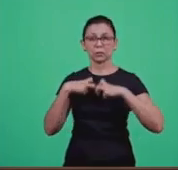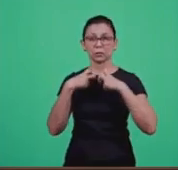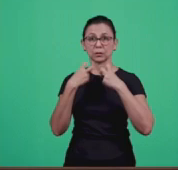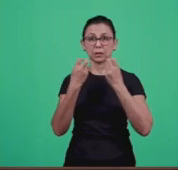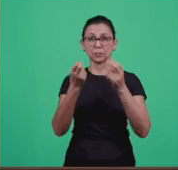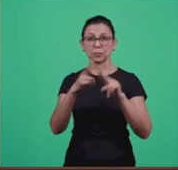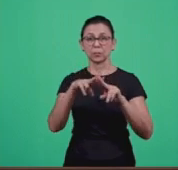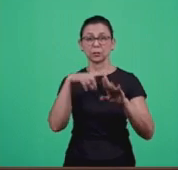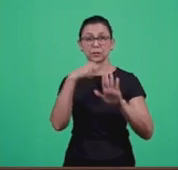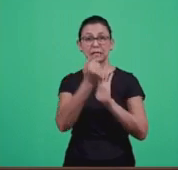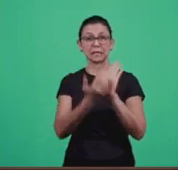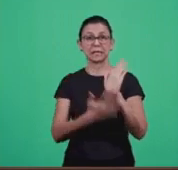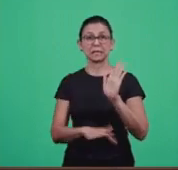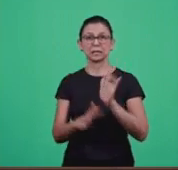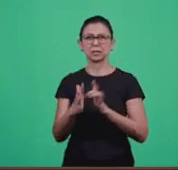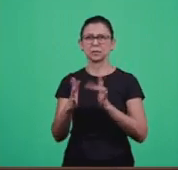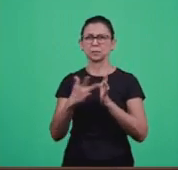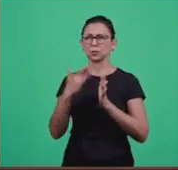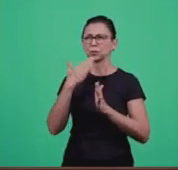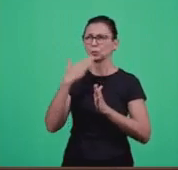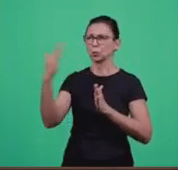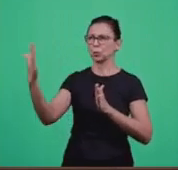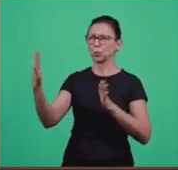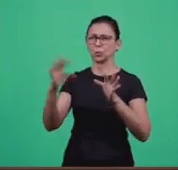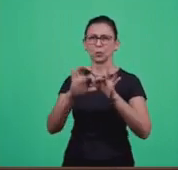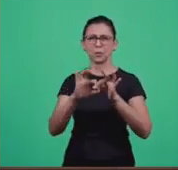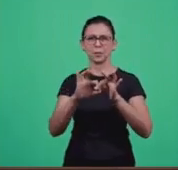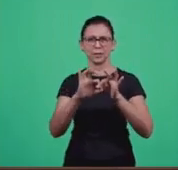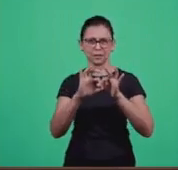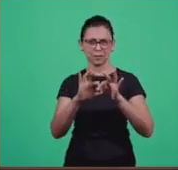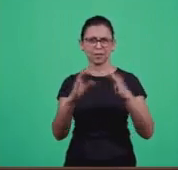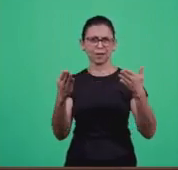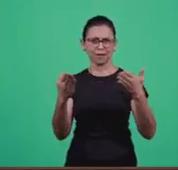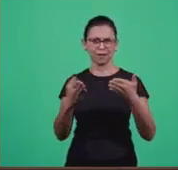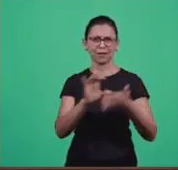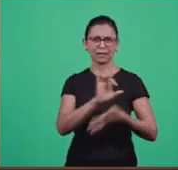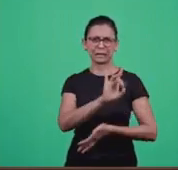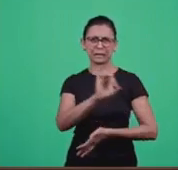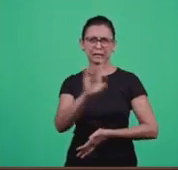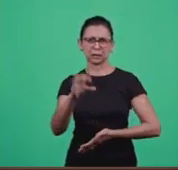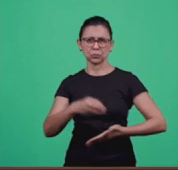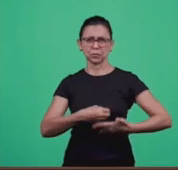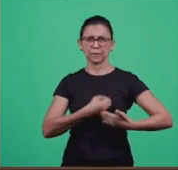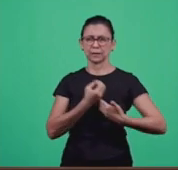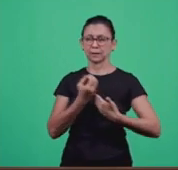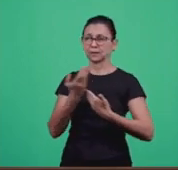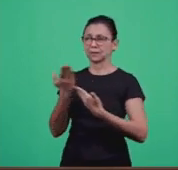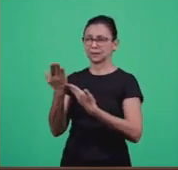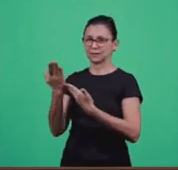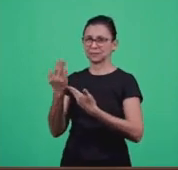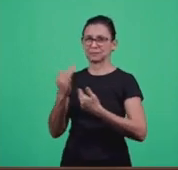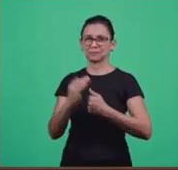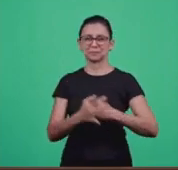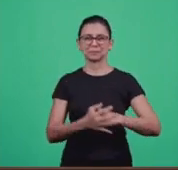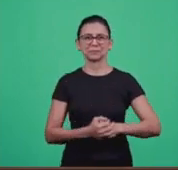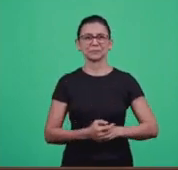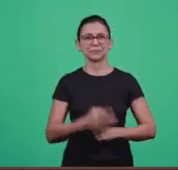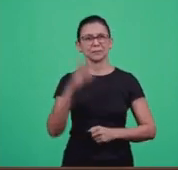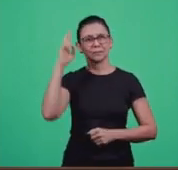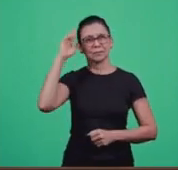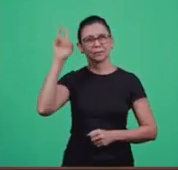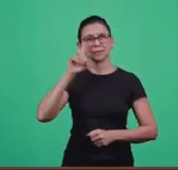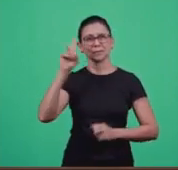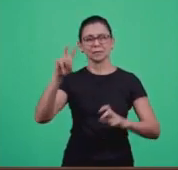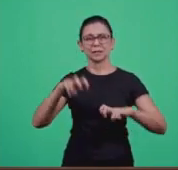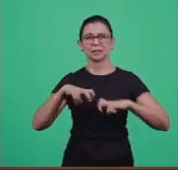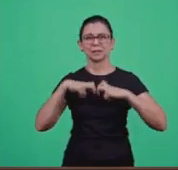hacer un clamor por la sangre de Jesús, pidiendo una bendición de comunión. Cerramos nuestros ojos, cada uno coloque su vida